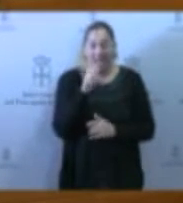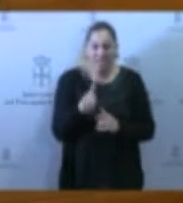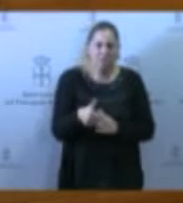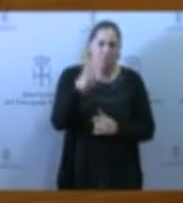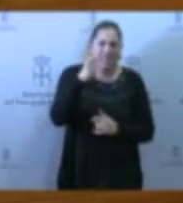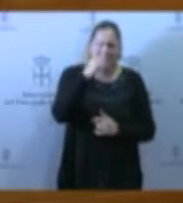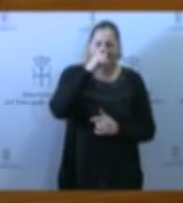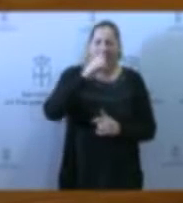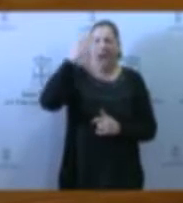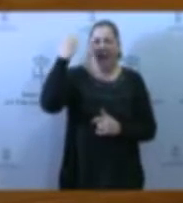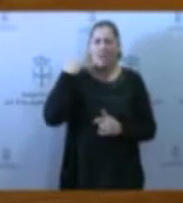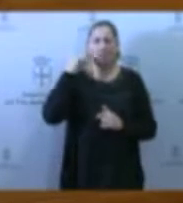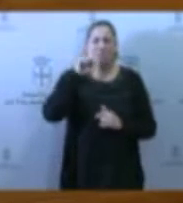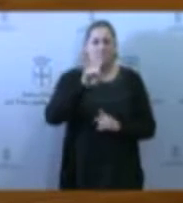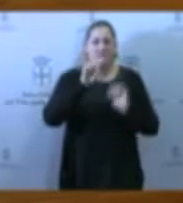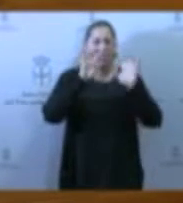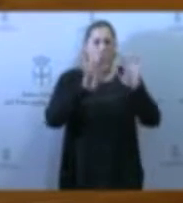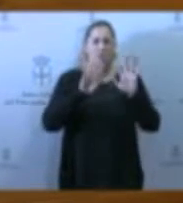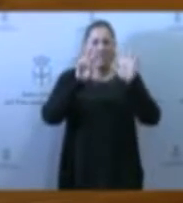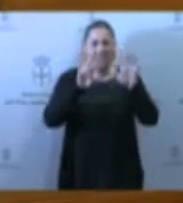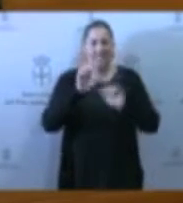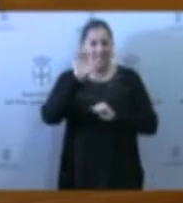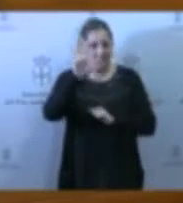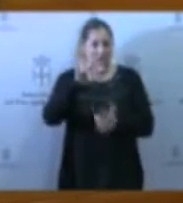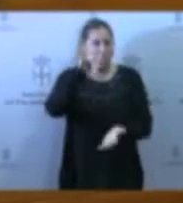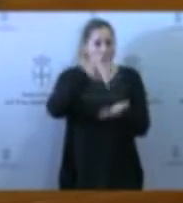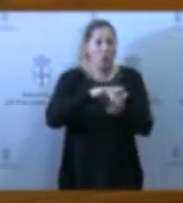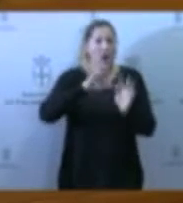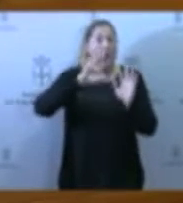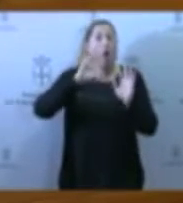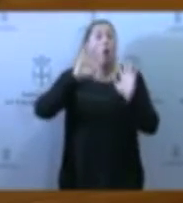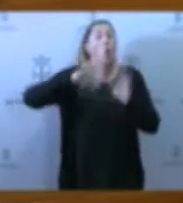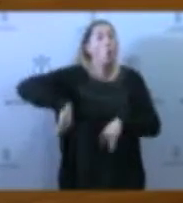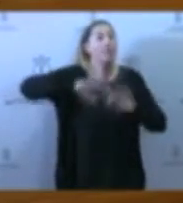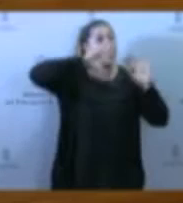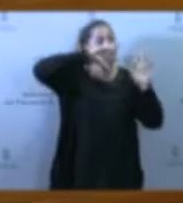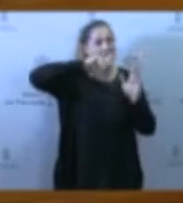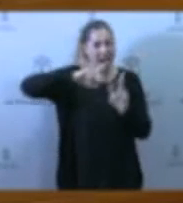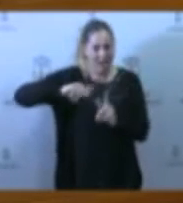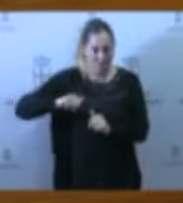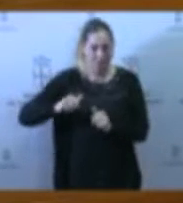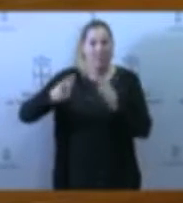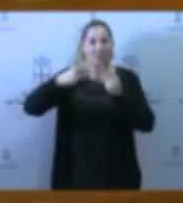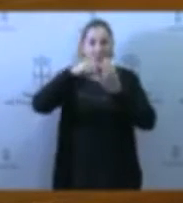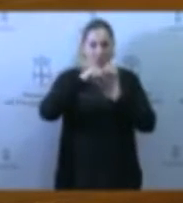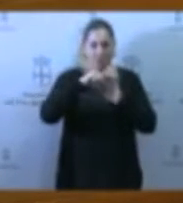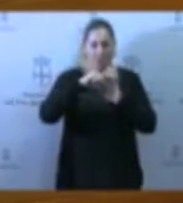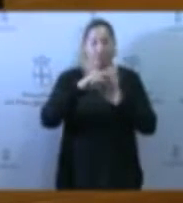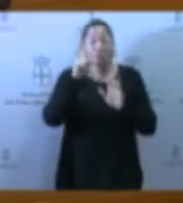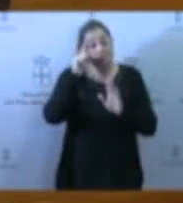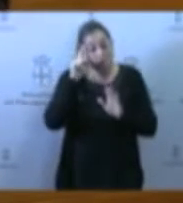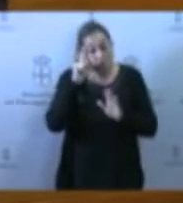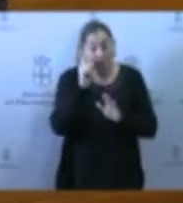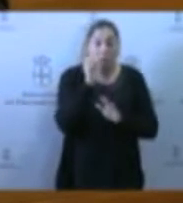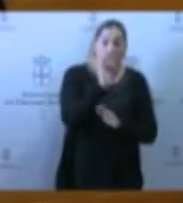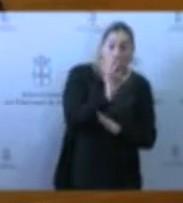1975. Quiero decir, cuando se hizo el último recuento, el último inventario, se lo digo porque no sé si es bueno o malo, pero en